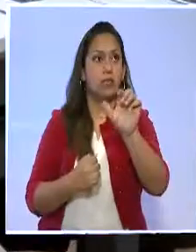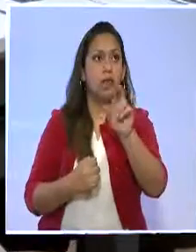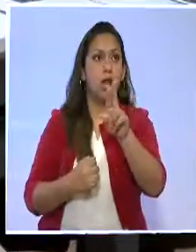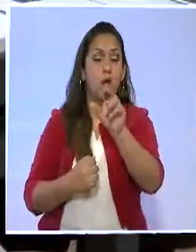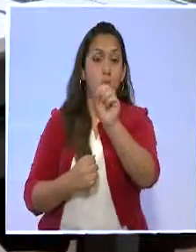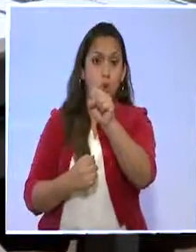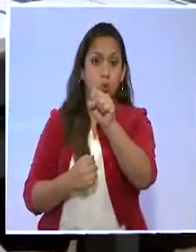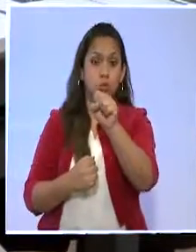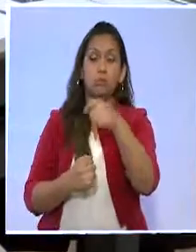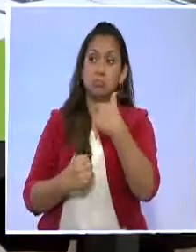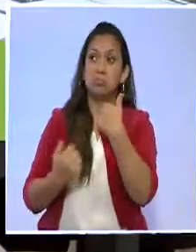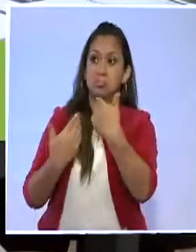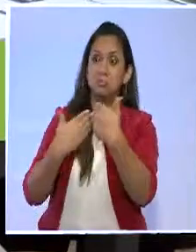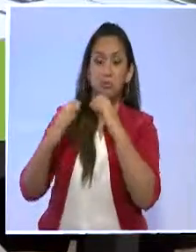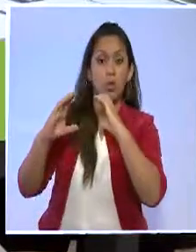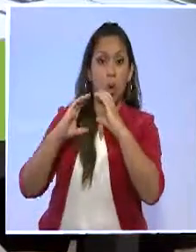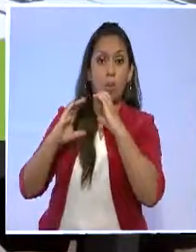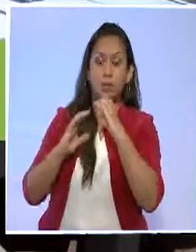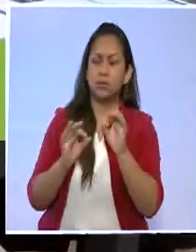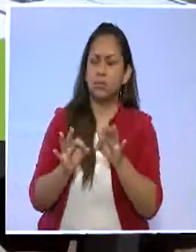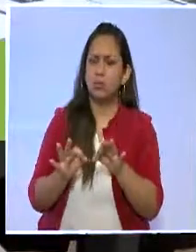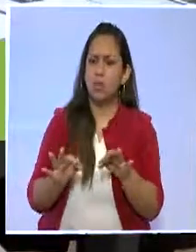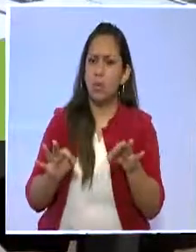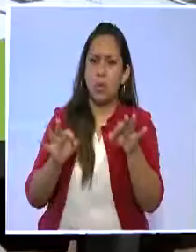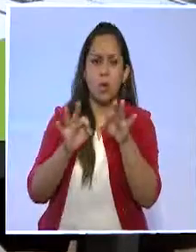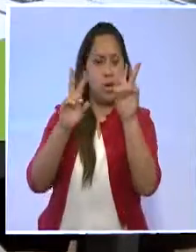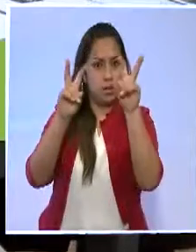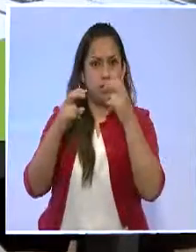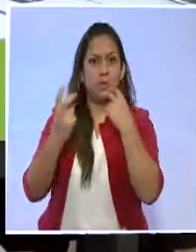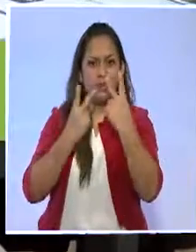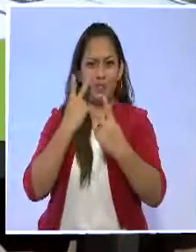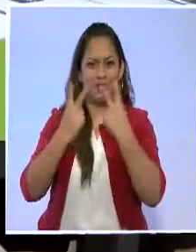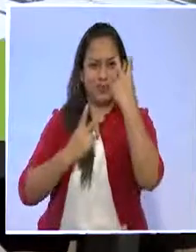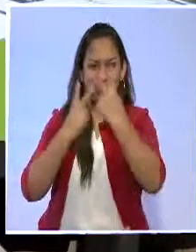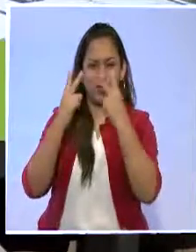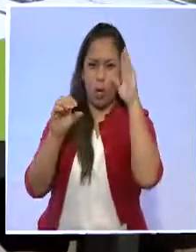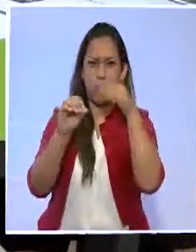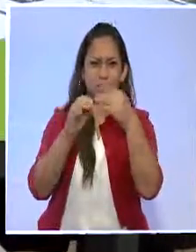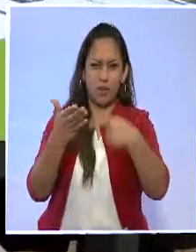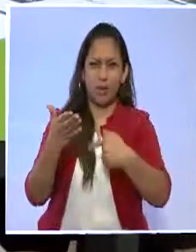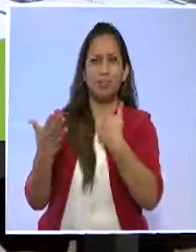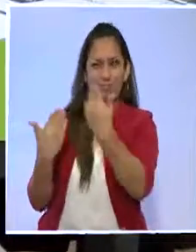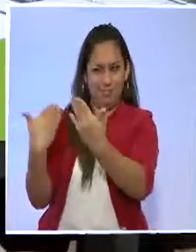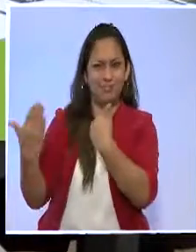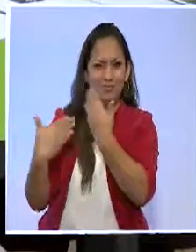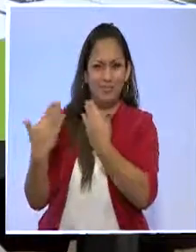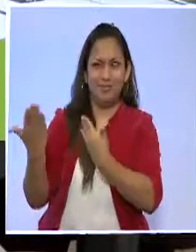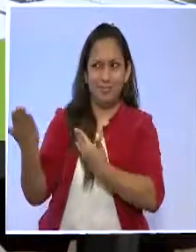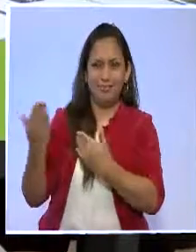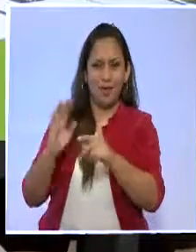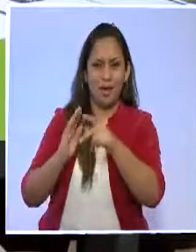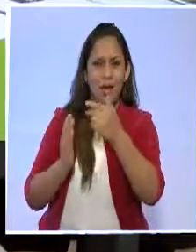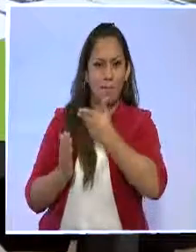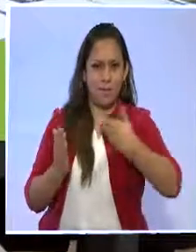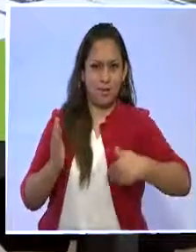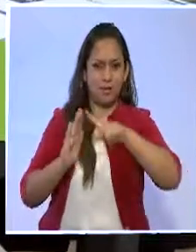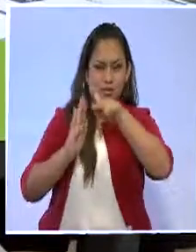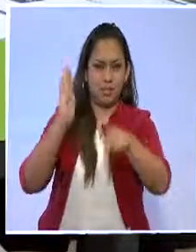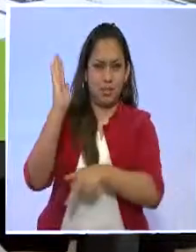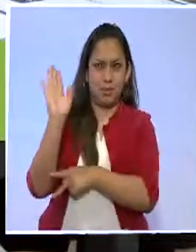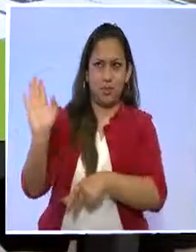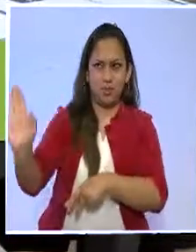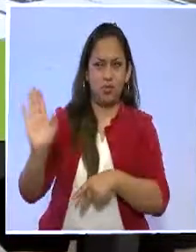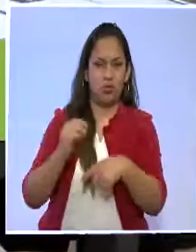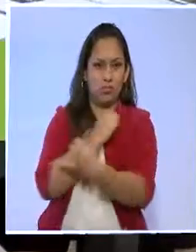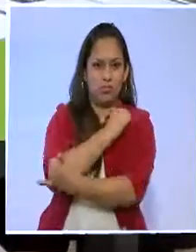conversación importante en el sentido de la visita para nosotros es importante y así fue importante